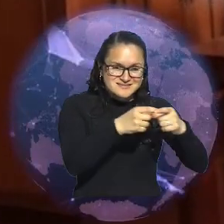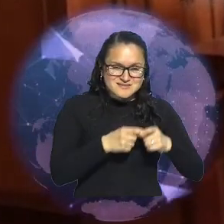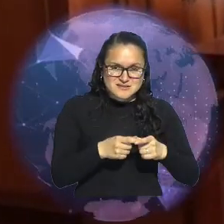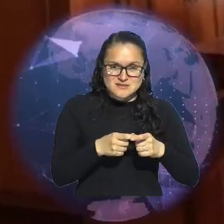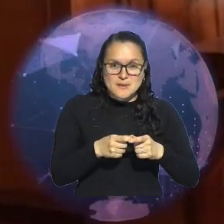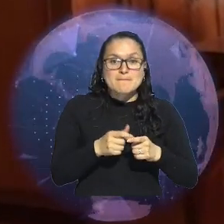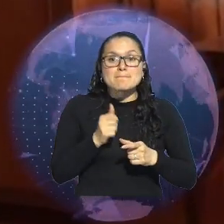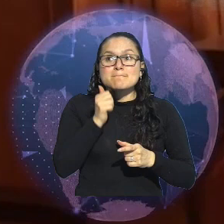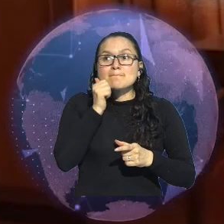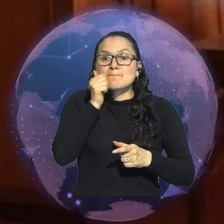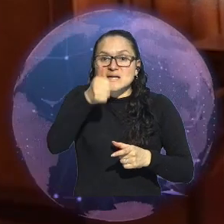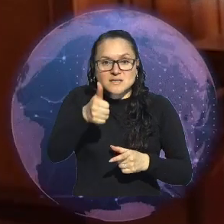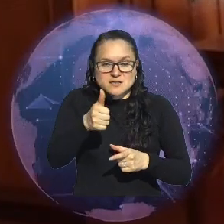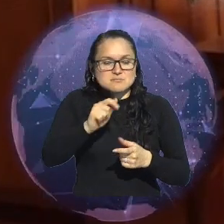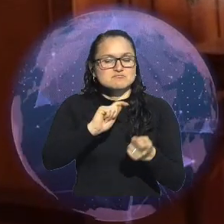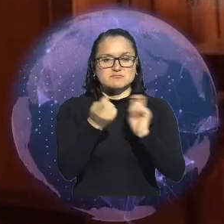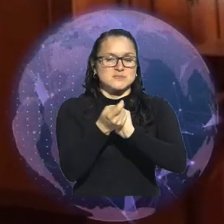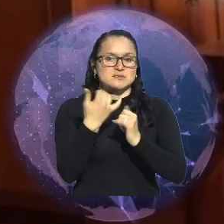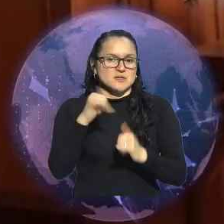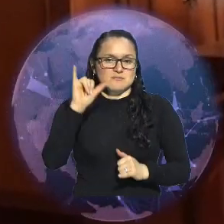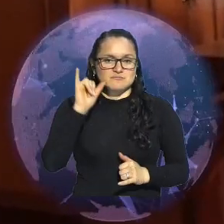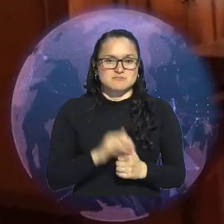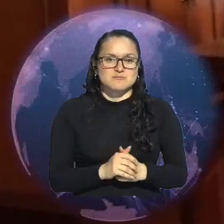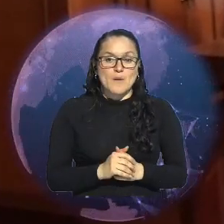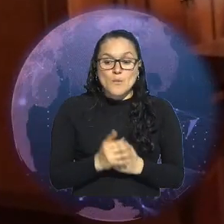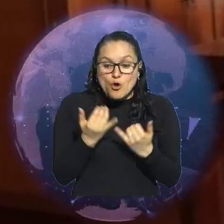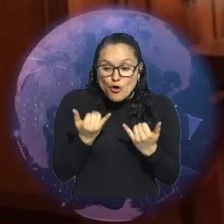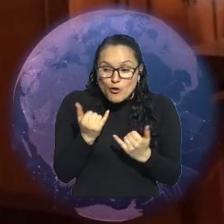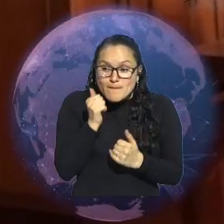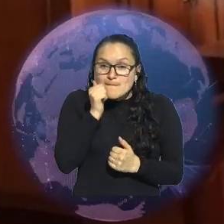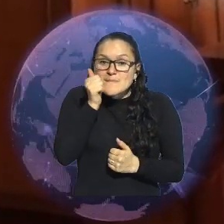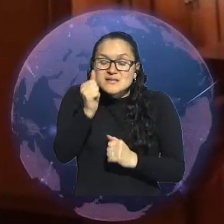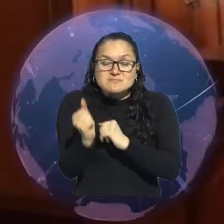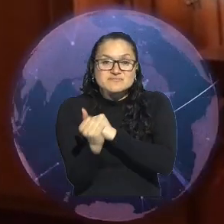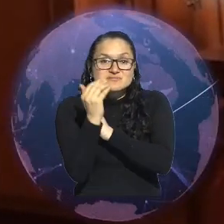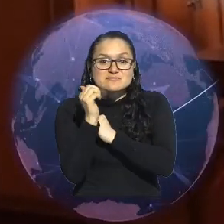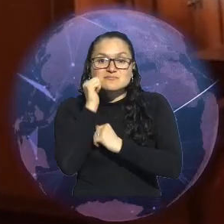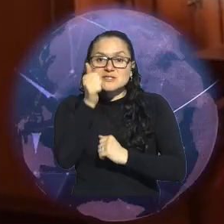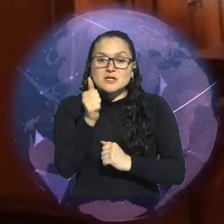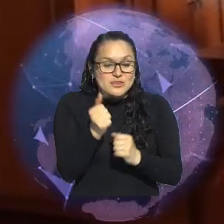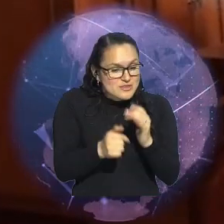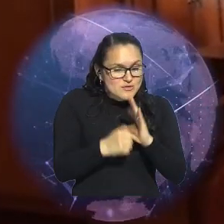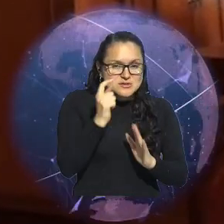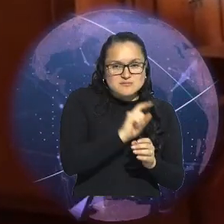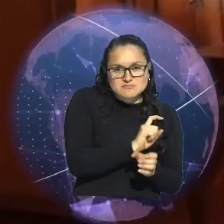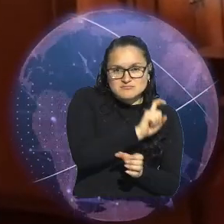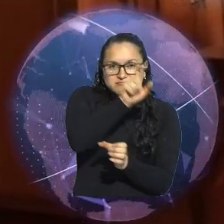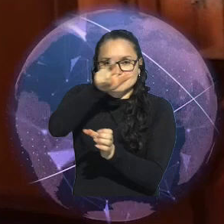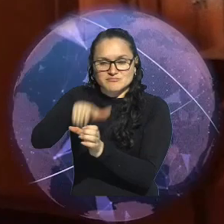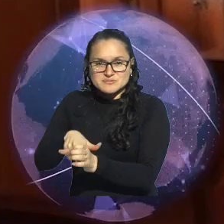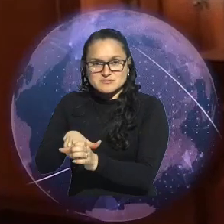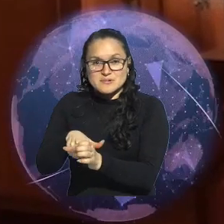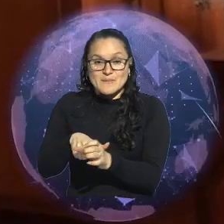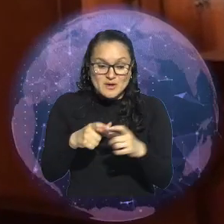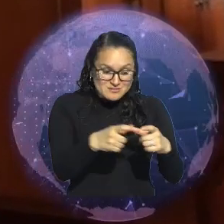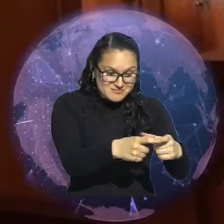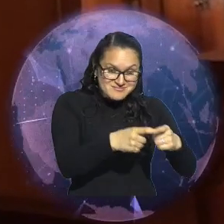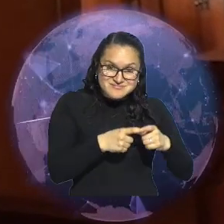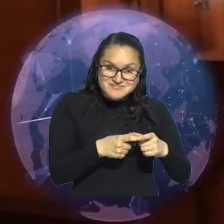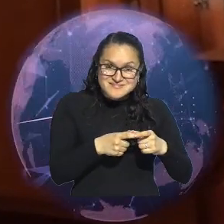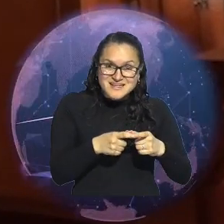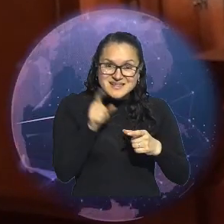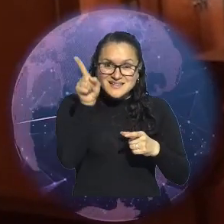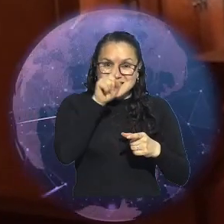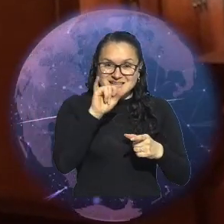es así como el tiempo de portación es menor a un día si el usuario recibe la sim card en el mismo día en que presenta la